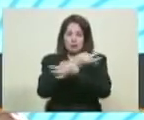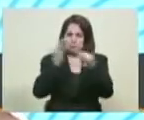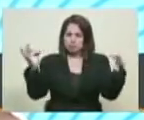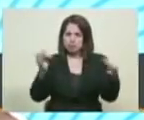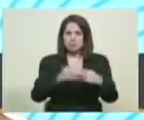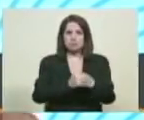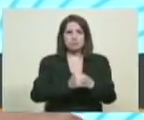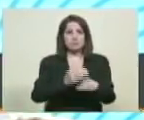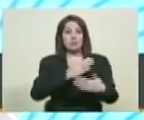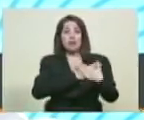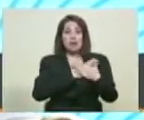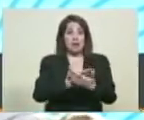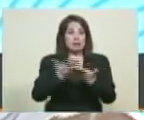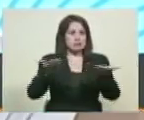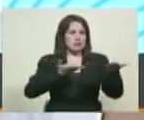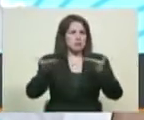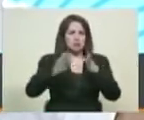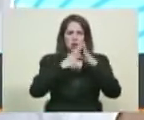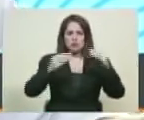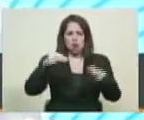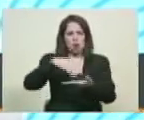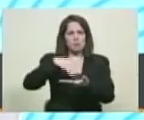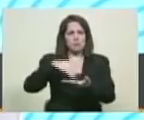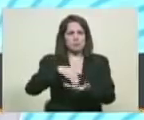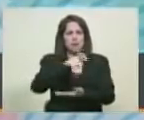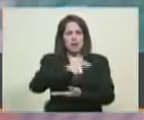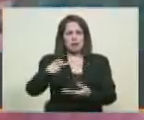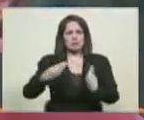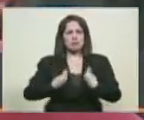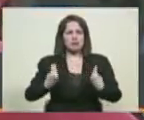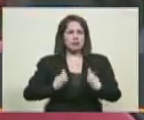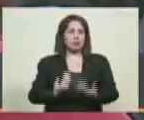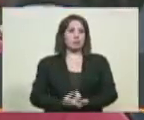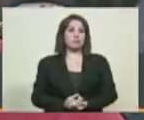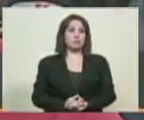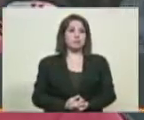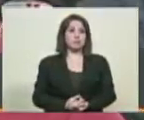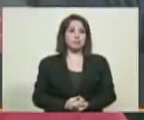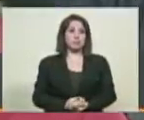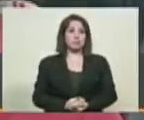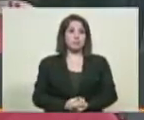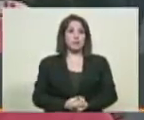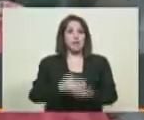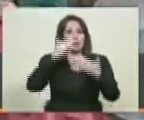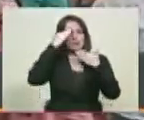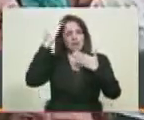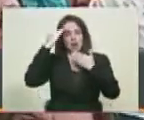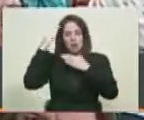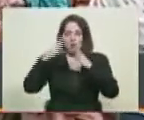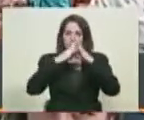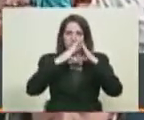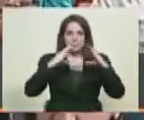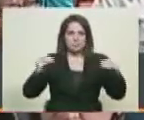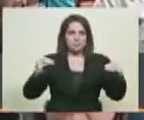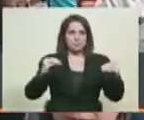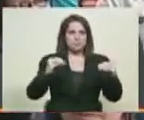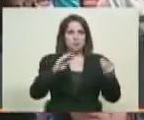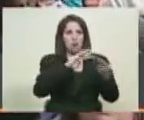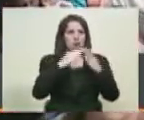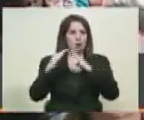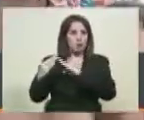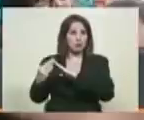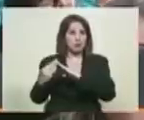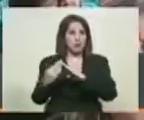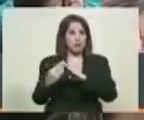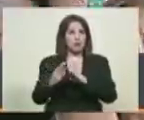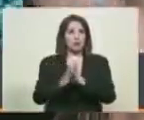el servicio que se merecen las mirandinas y los mirandinos. Bueno, me parece muy bueno. Saludos nuevamente a todos los compañeros de las comunidades,